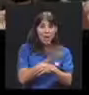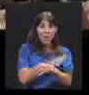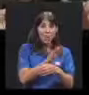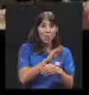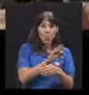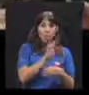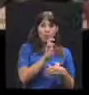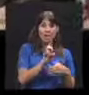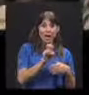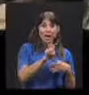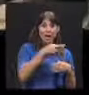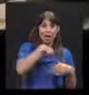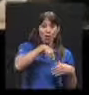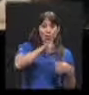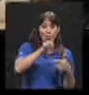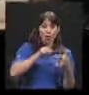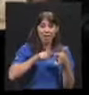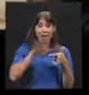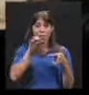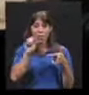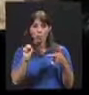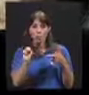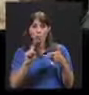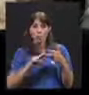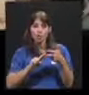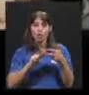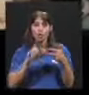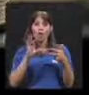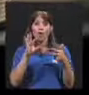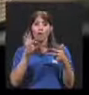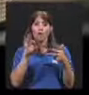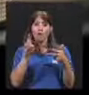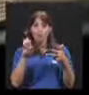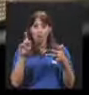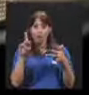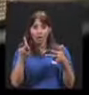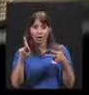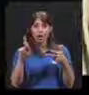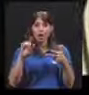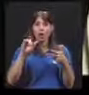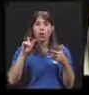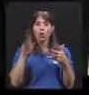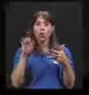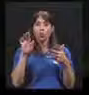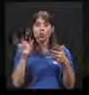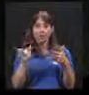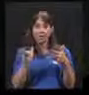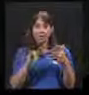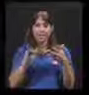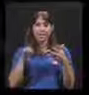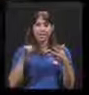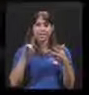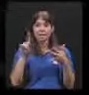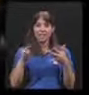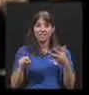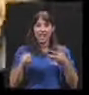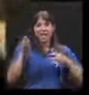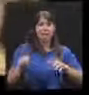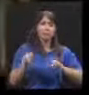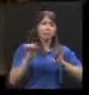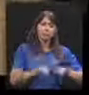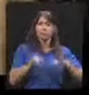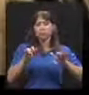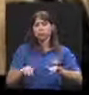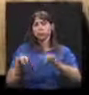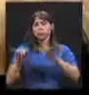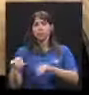Durante su trayectoria musical se encargó de mezclar la música gospel con patrones rítmicos del blues, adornado con tintes del folk, country y jazz. Su forma